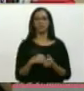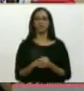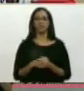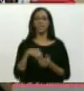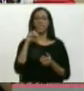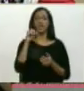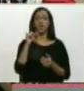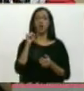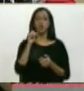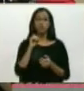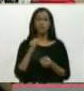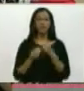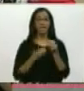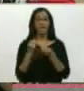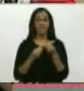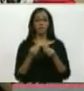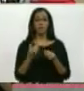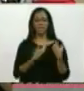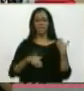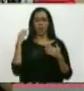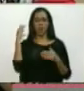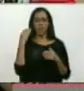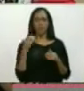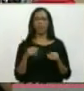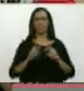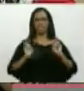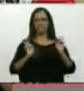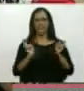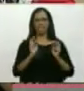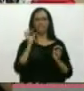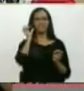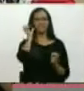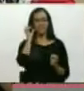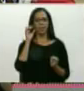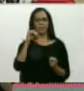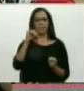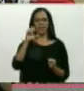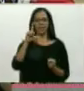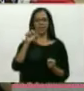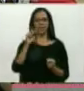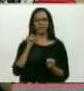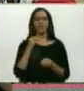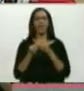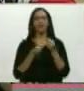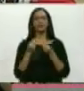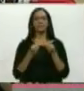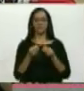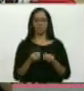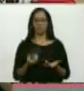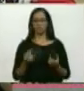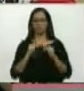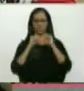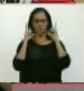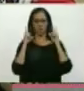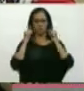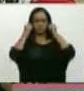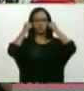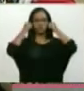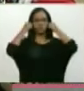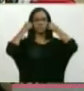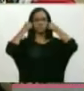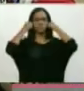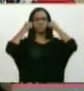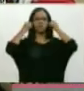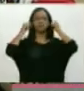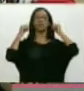oso que ha hecho el señor Iván Duque con el caso de la señora Merlano ha sido estrepitoso. Aparte que, bueno, que